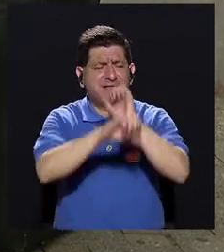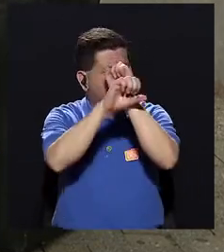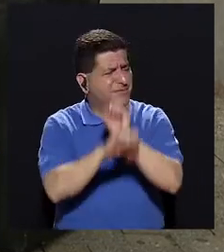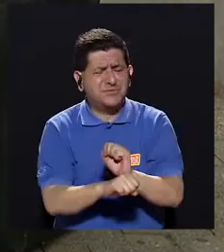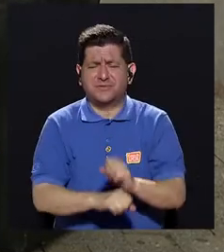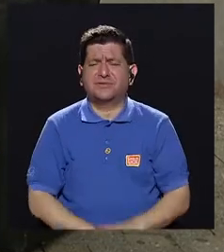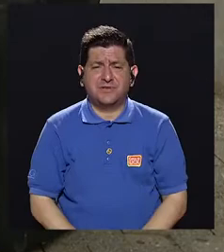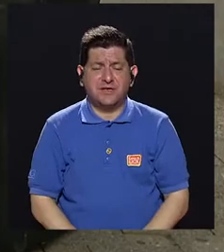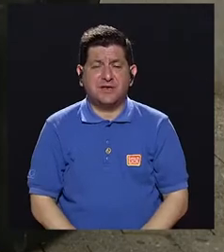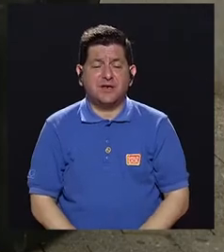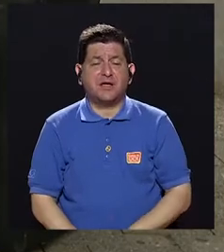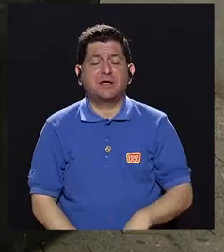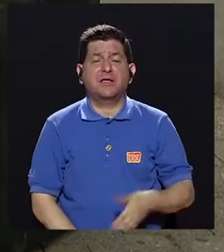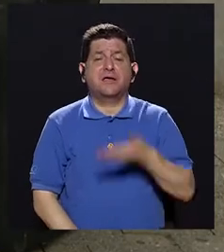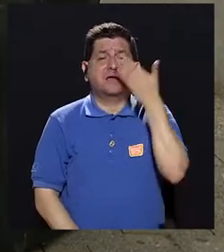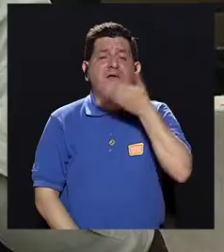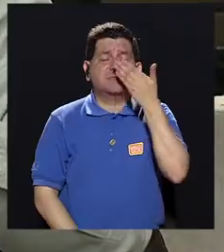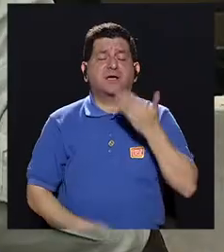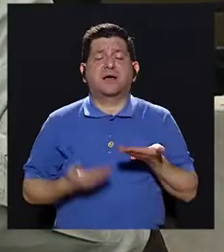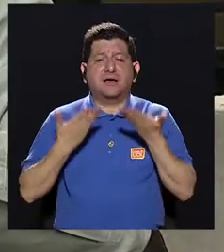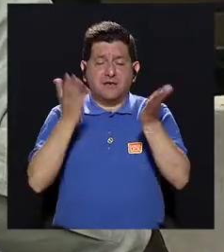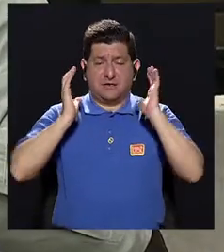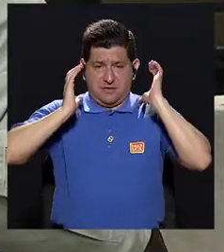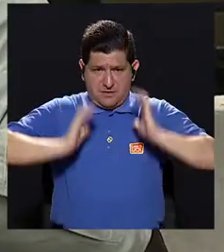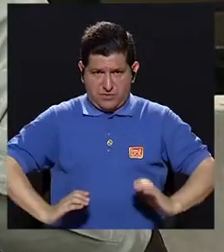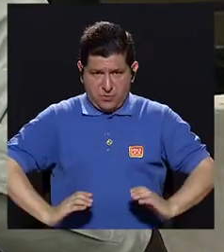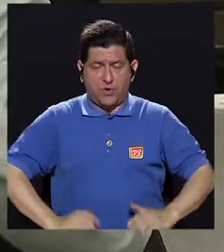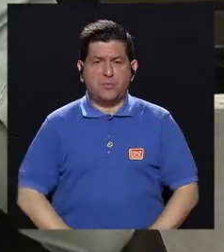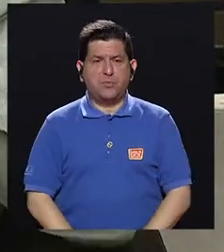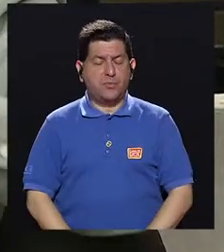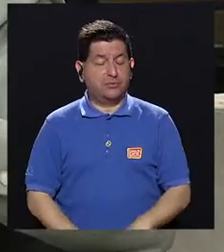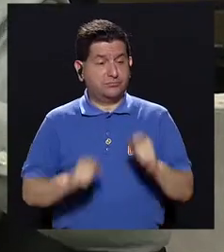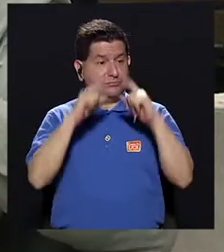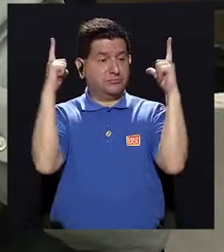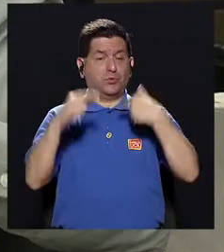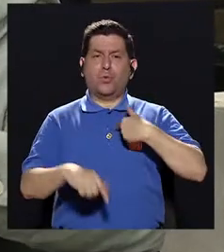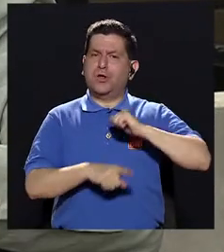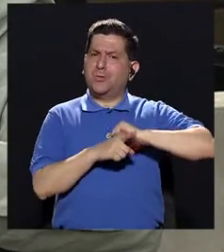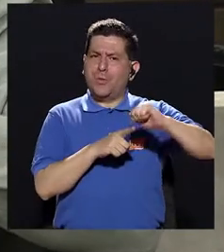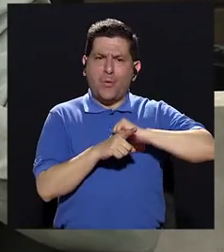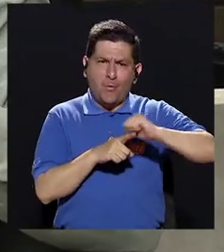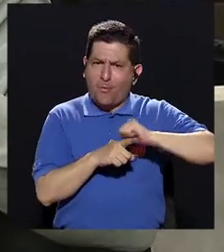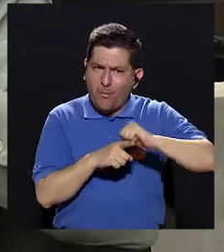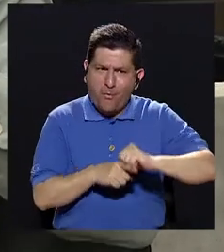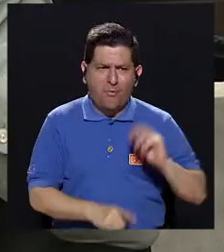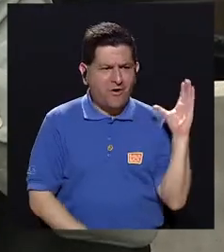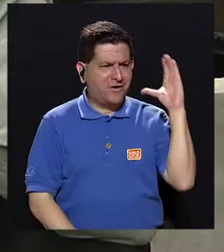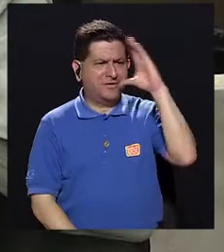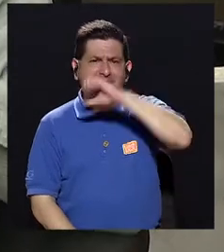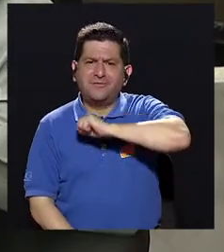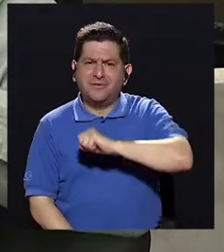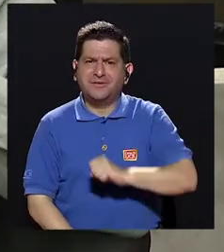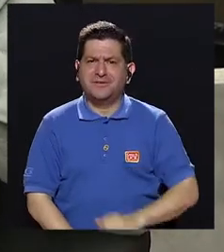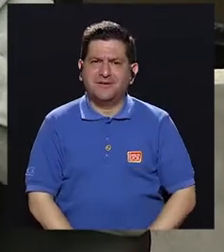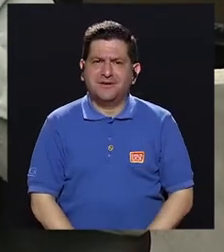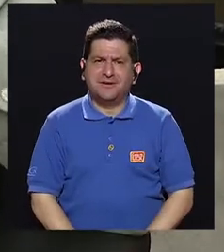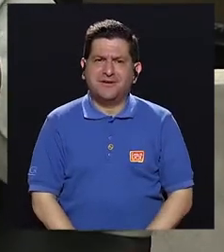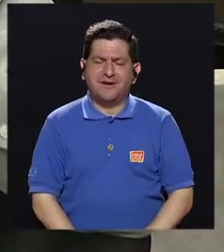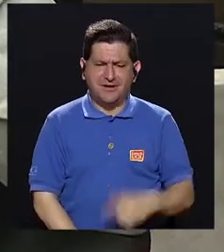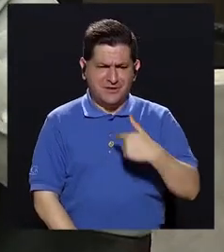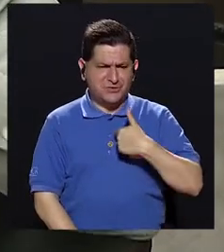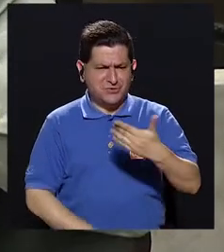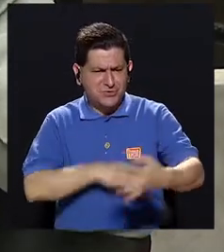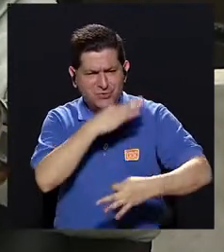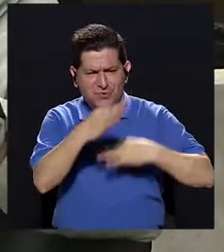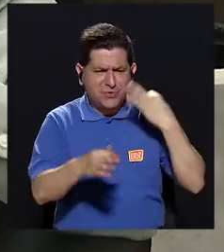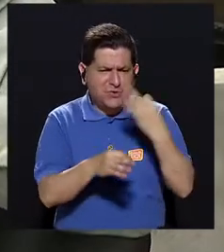poquito el cuerpo y es oxigenarlo más que todo. Y es increíble porque cuando uno los practica, se da cuenta de que si